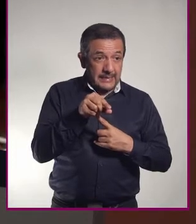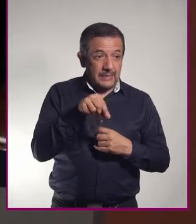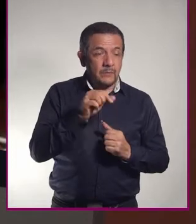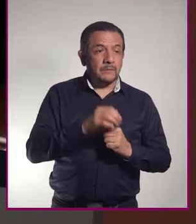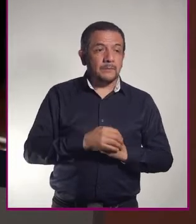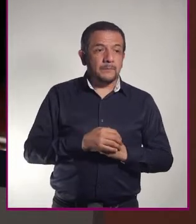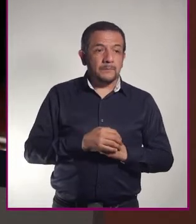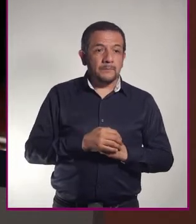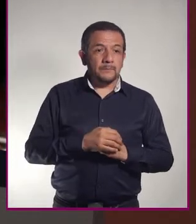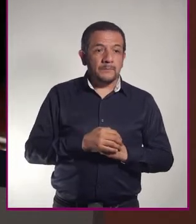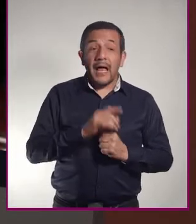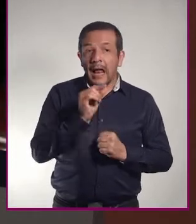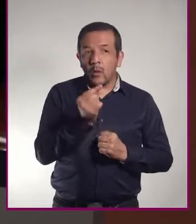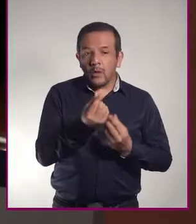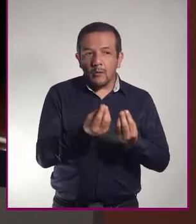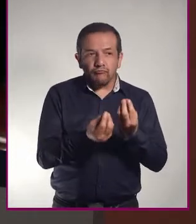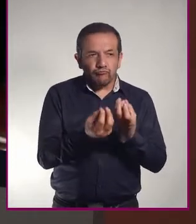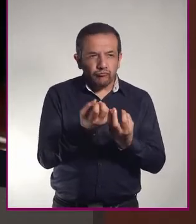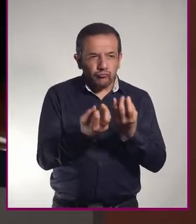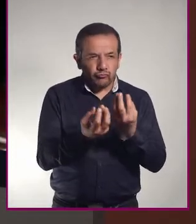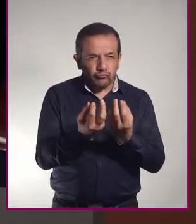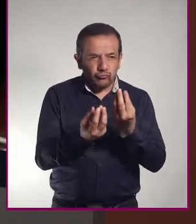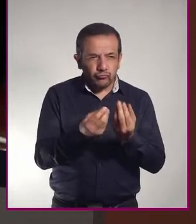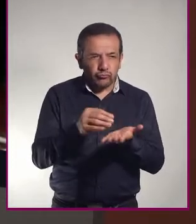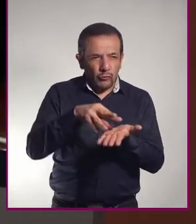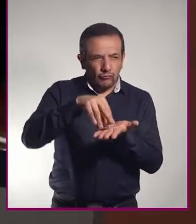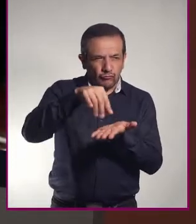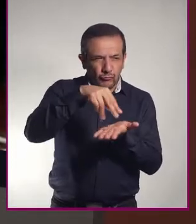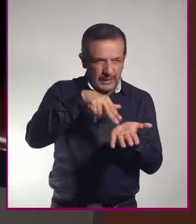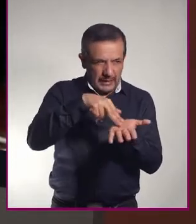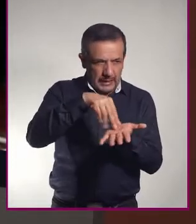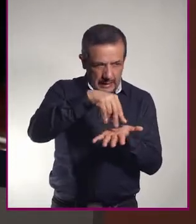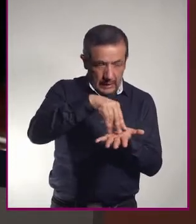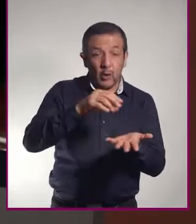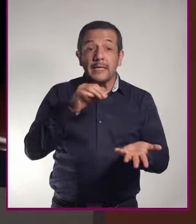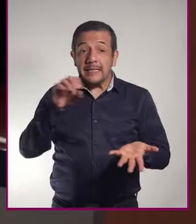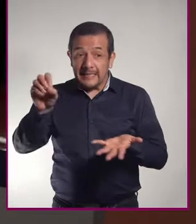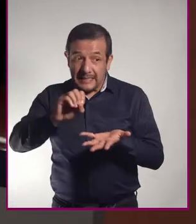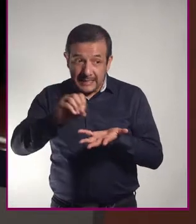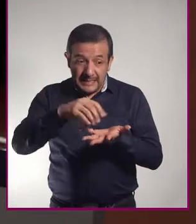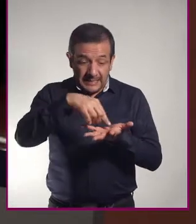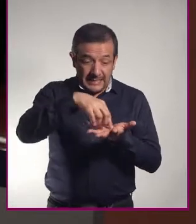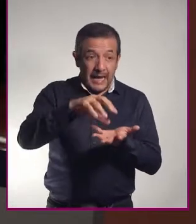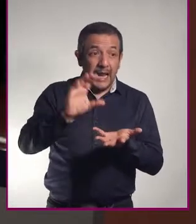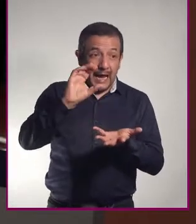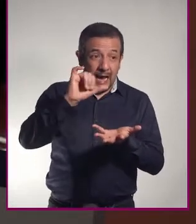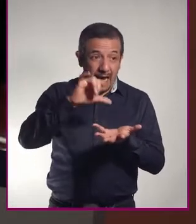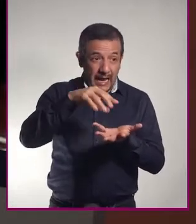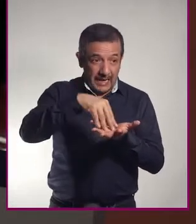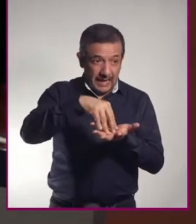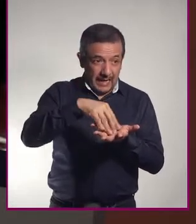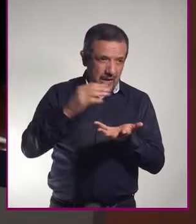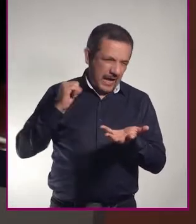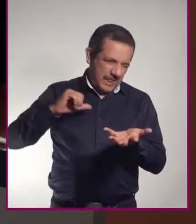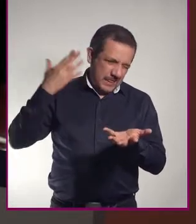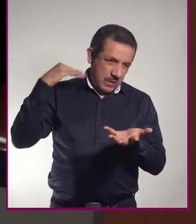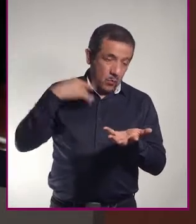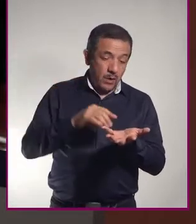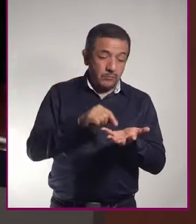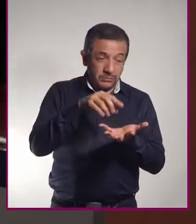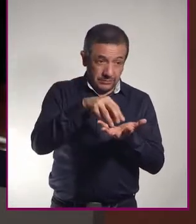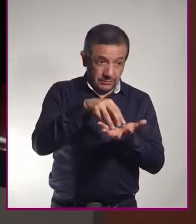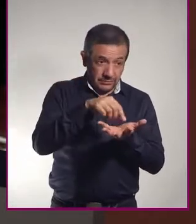algunas cenizas y después a las sales de la cal, permitía que la